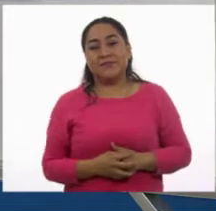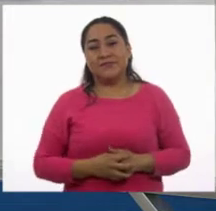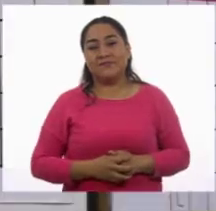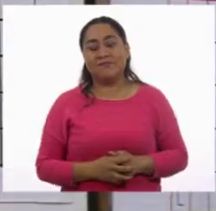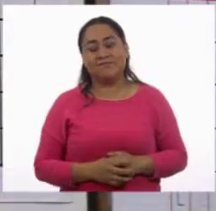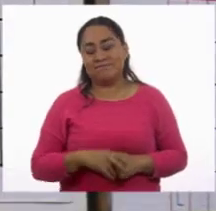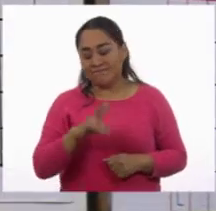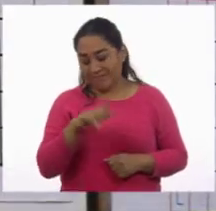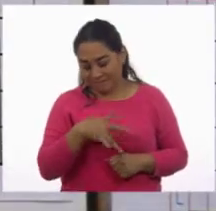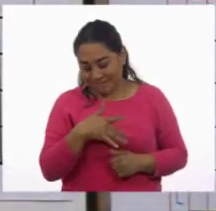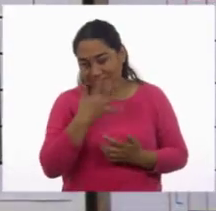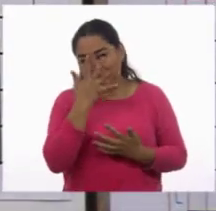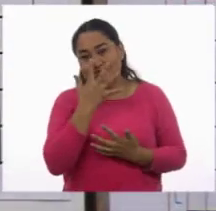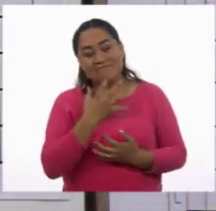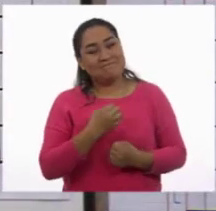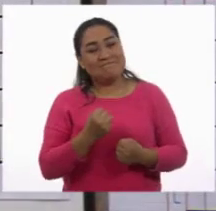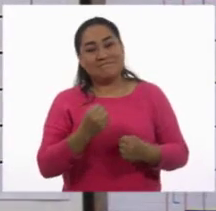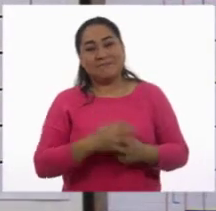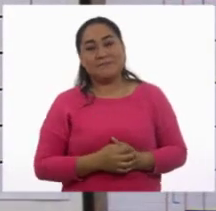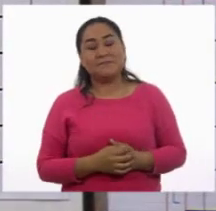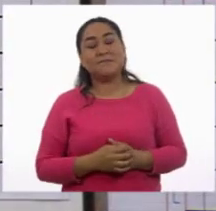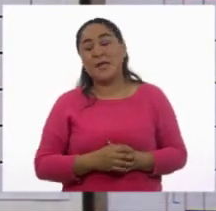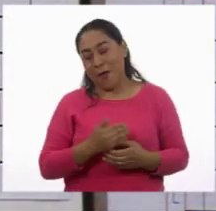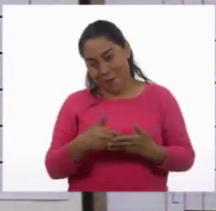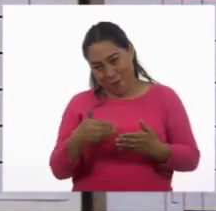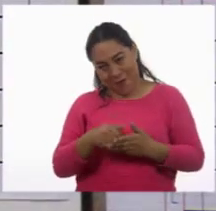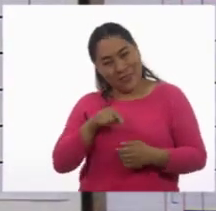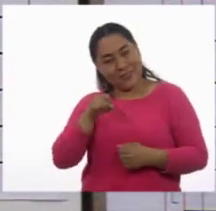Qué tristeza la mía. Tu turno.